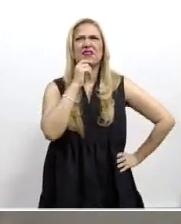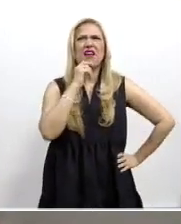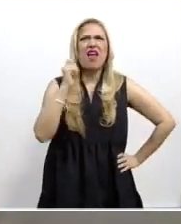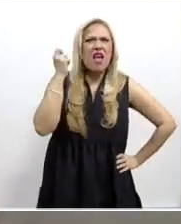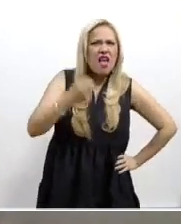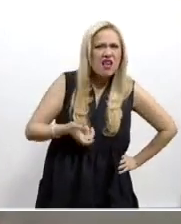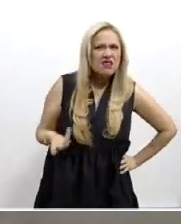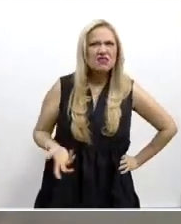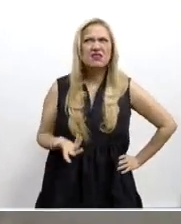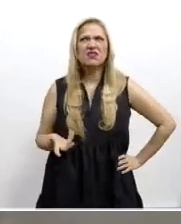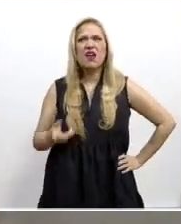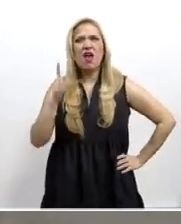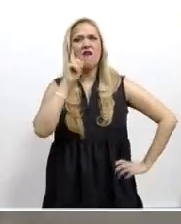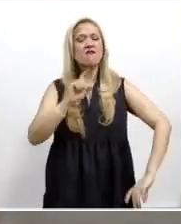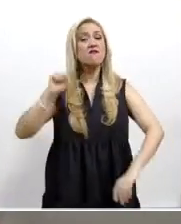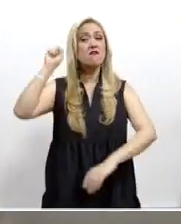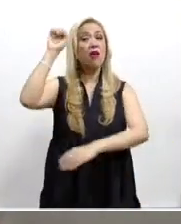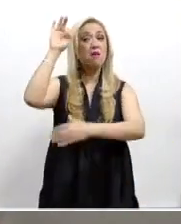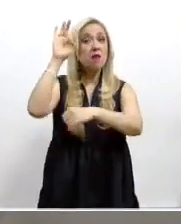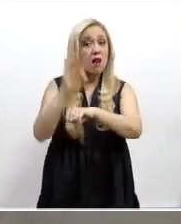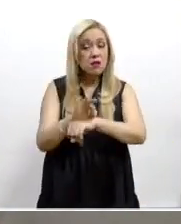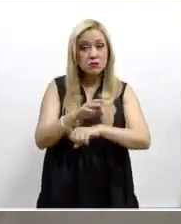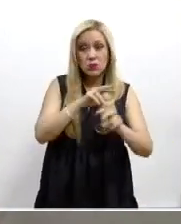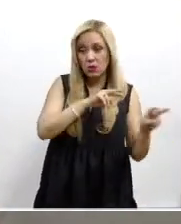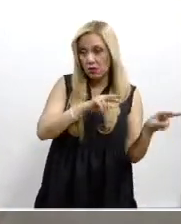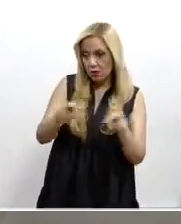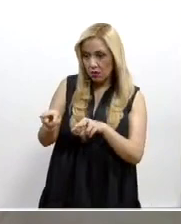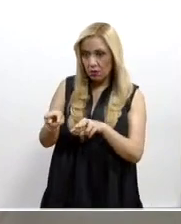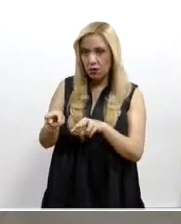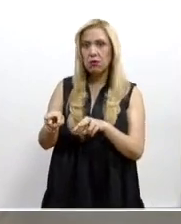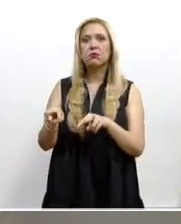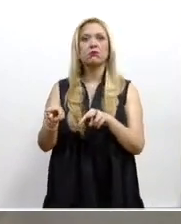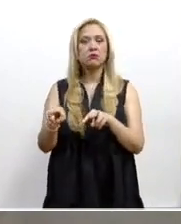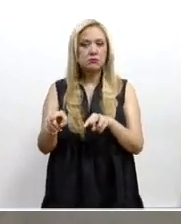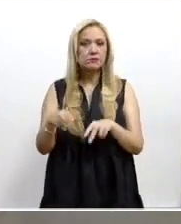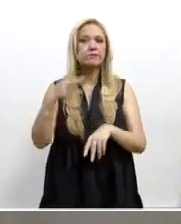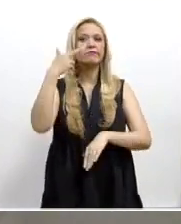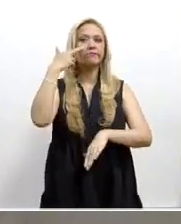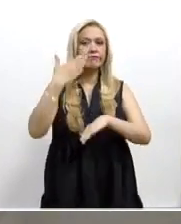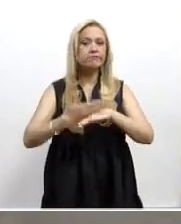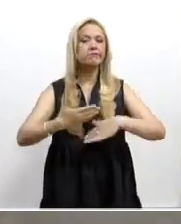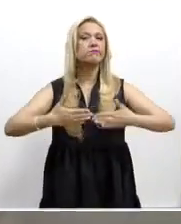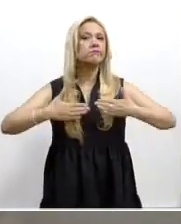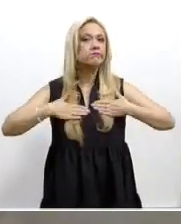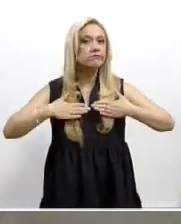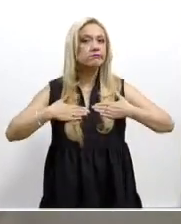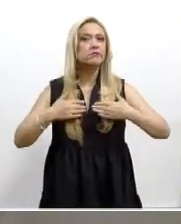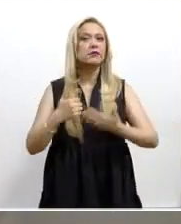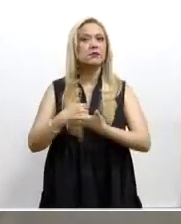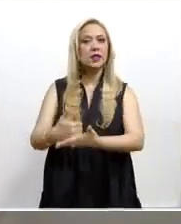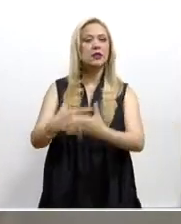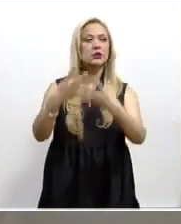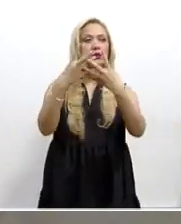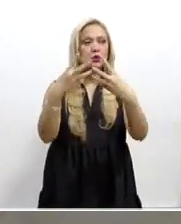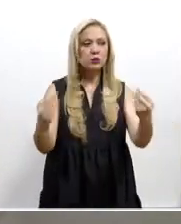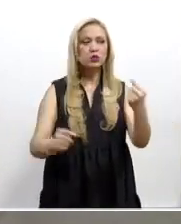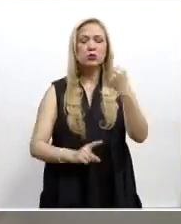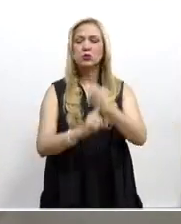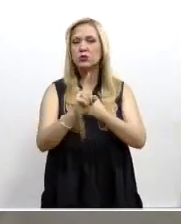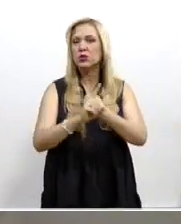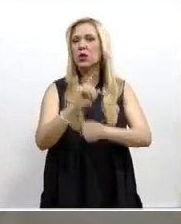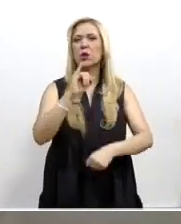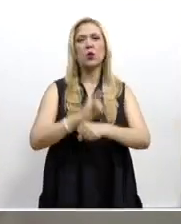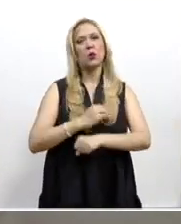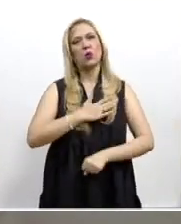a través de lo que el feminismo ha hecho hasta ese momento para ser también responsables en la solución a las consecuencias de esta